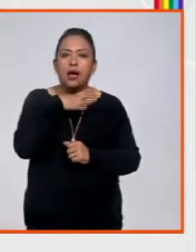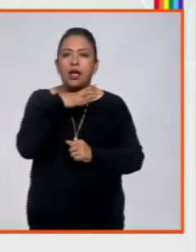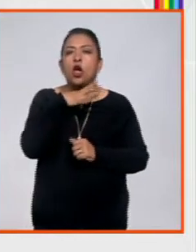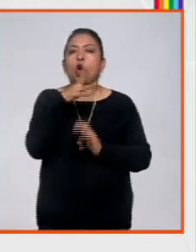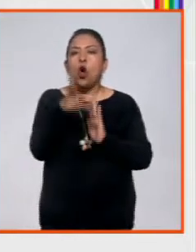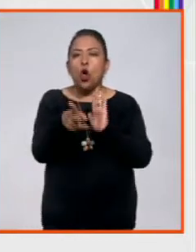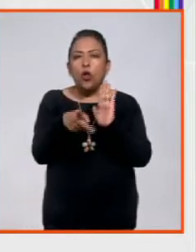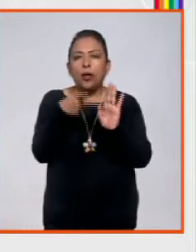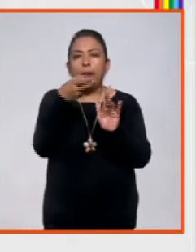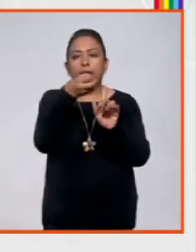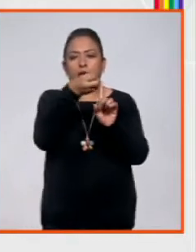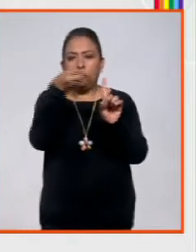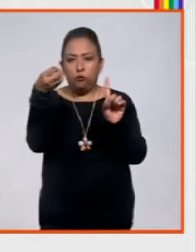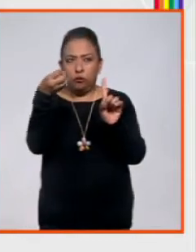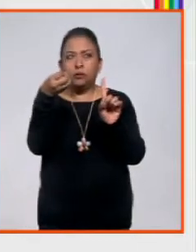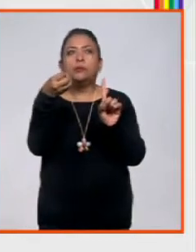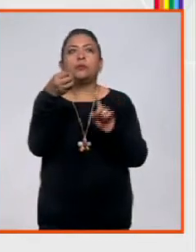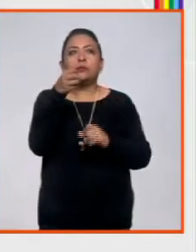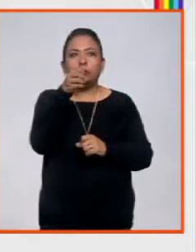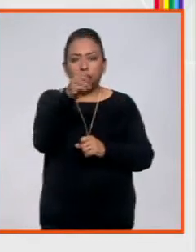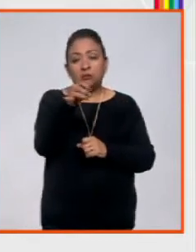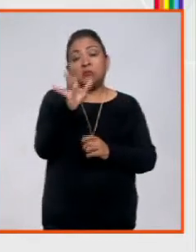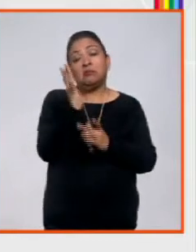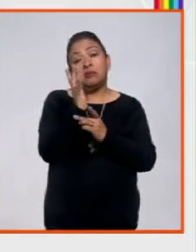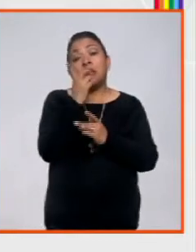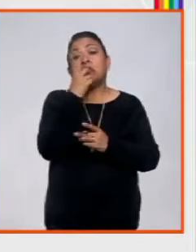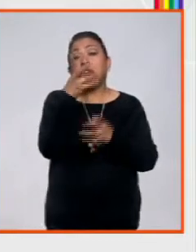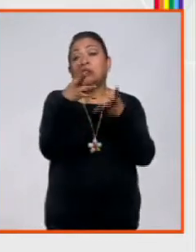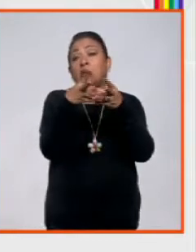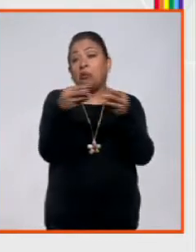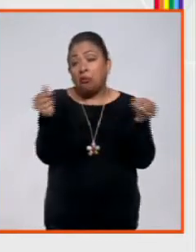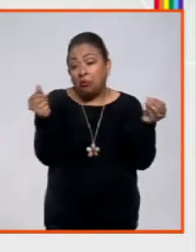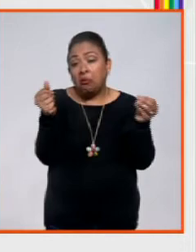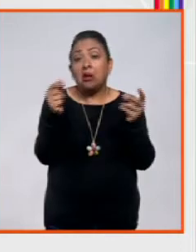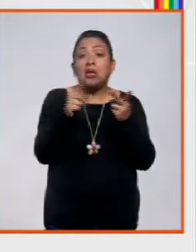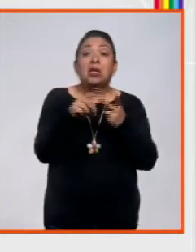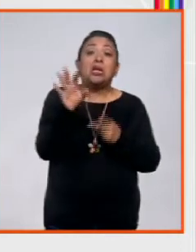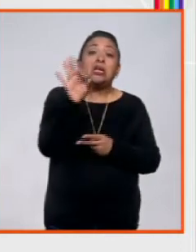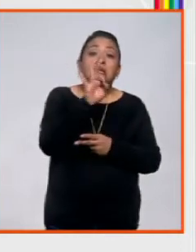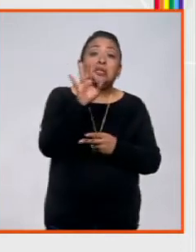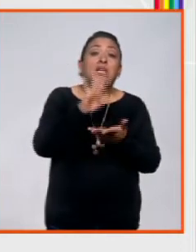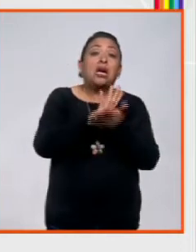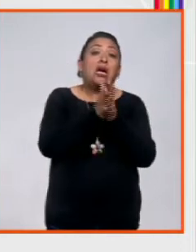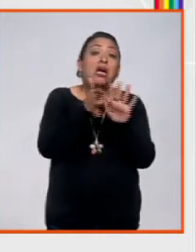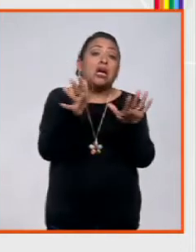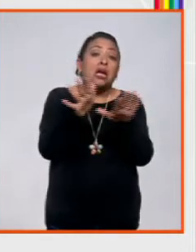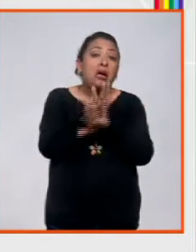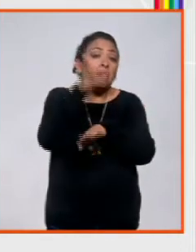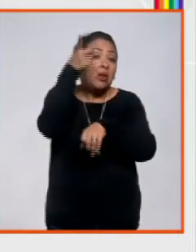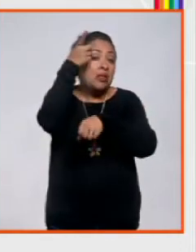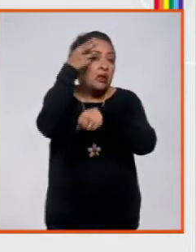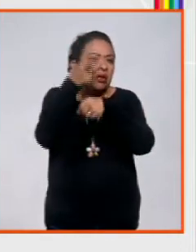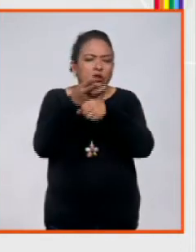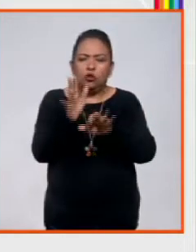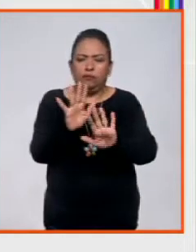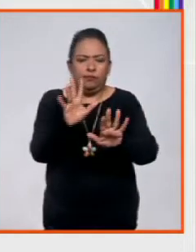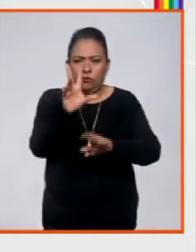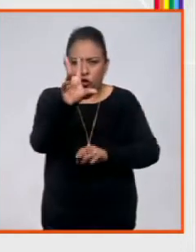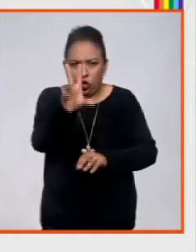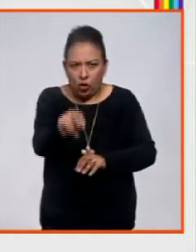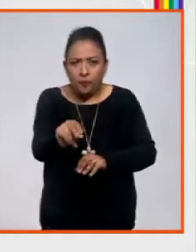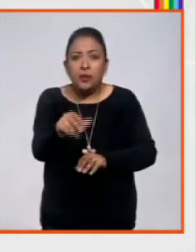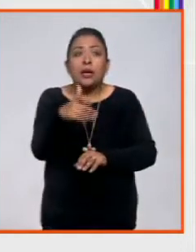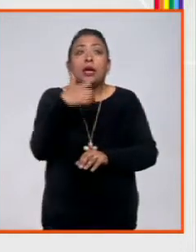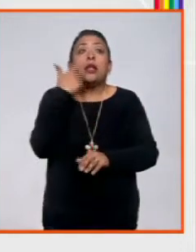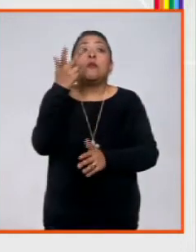nuevamente en efecto se está diciendo que va a desaparecer que a lo mejor la vamos a convertir en una dirección no lo que vamos a hacer es